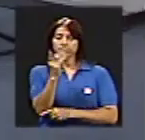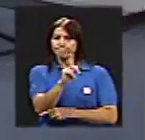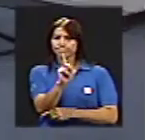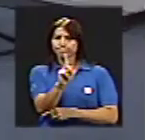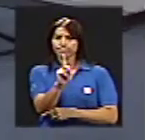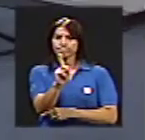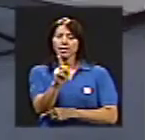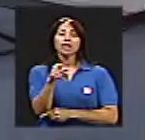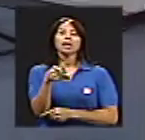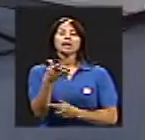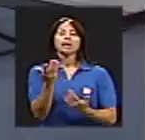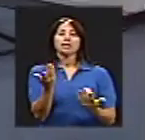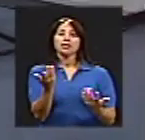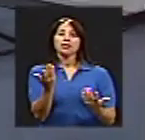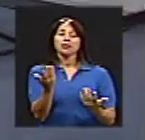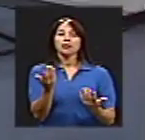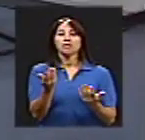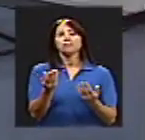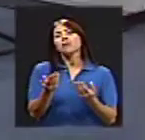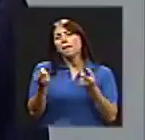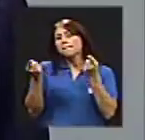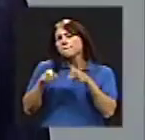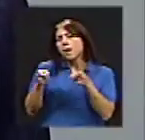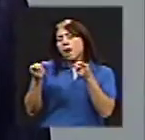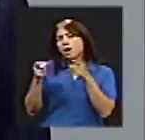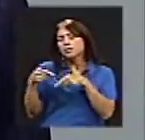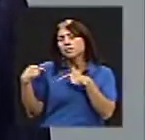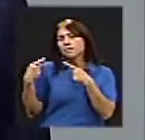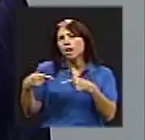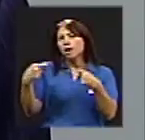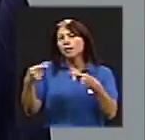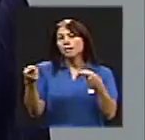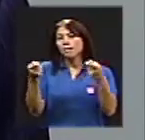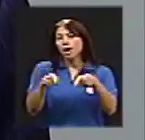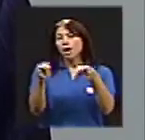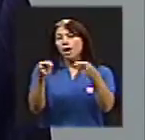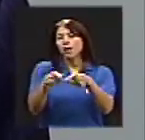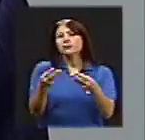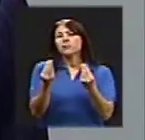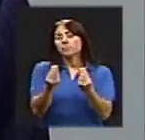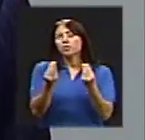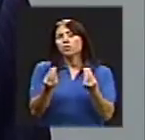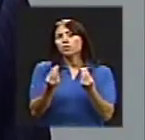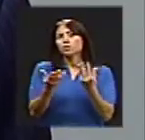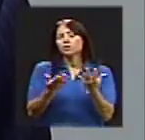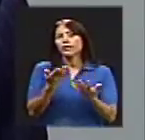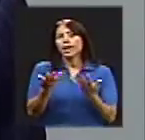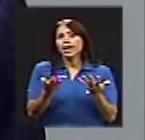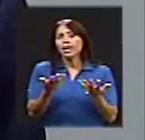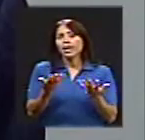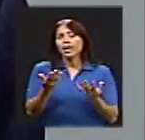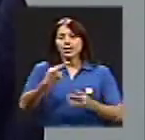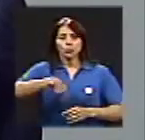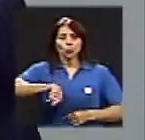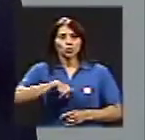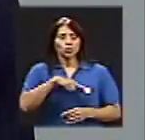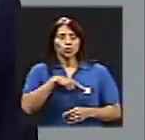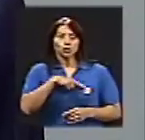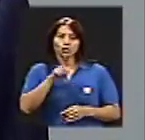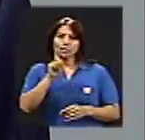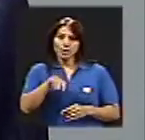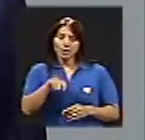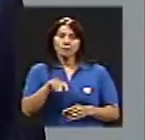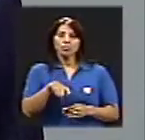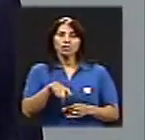y muy frecuentemente lo que sucede es que nosotros tenemos que